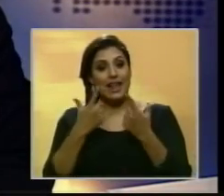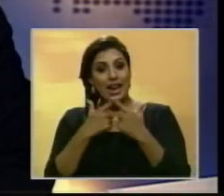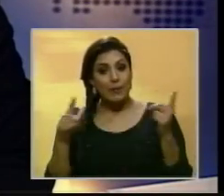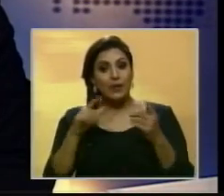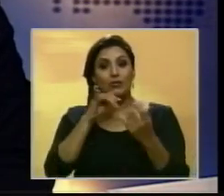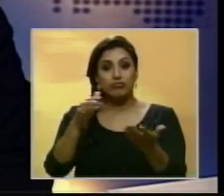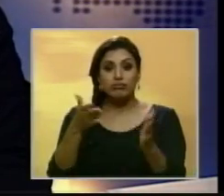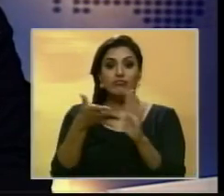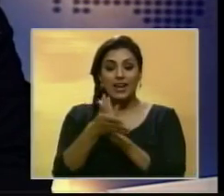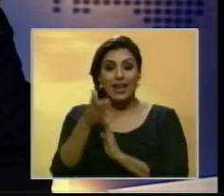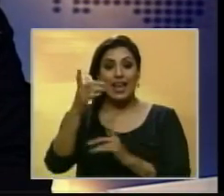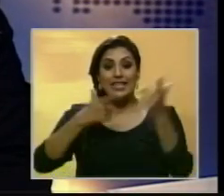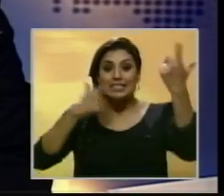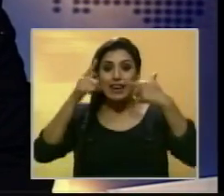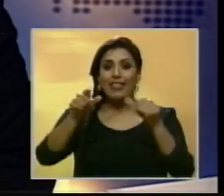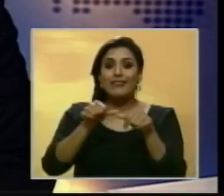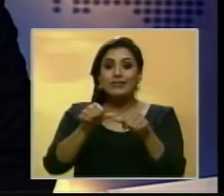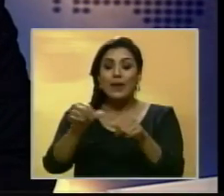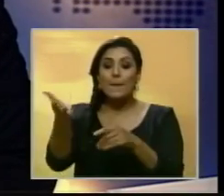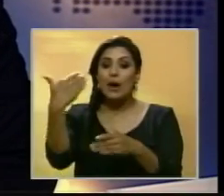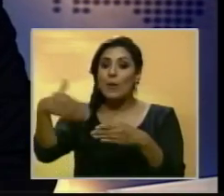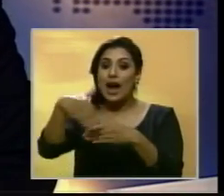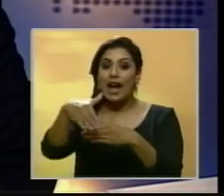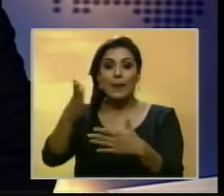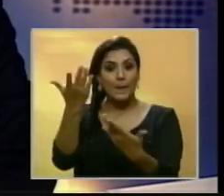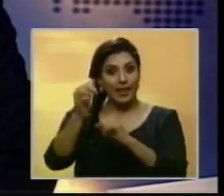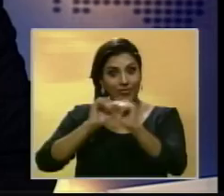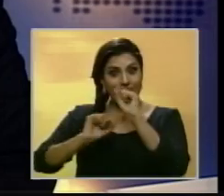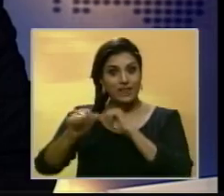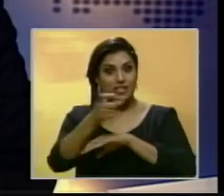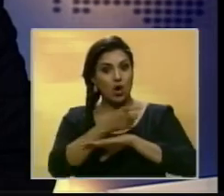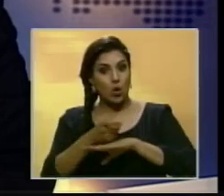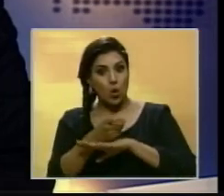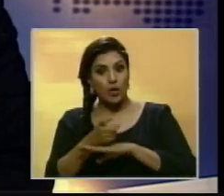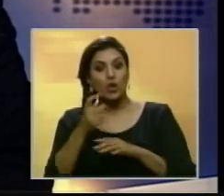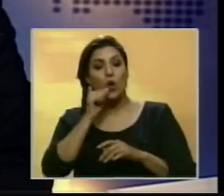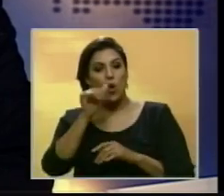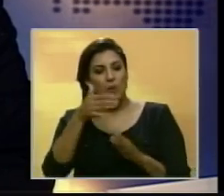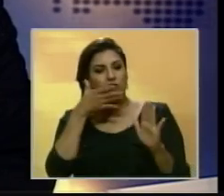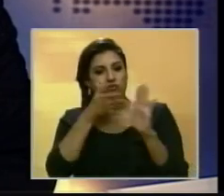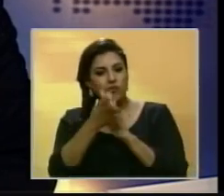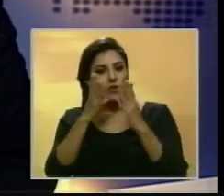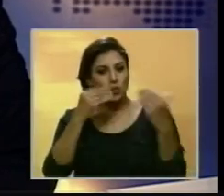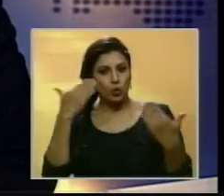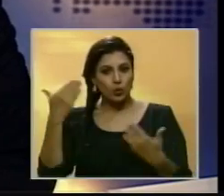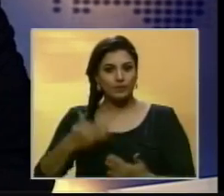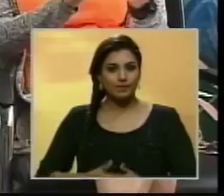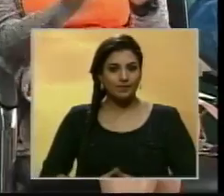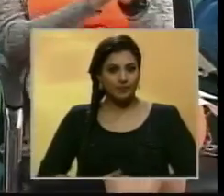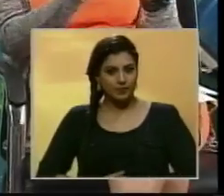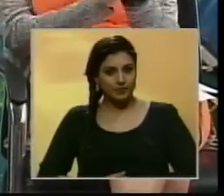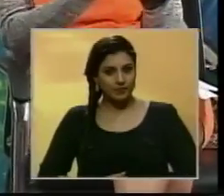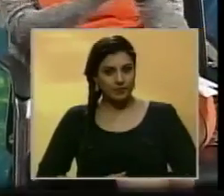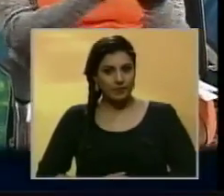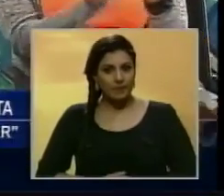Rodríguez, instó al chavismo a mantenerse en las calles para defender al gobierno. Euclides Sotillo nos tiene el informe. Adelante.